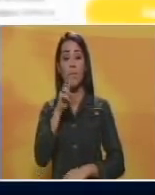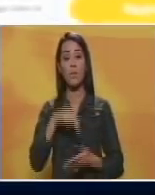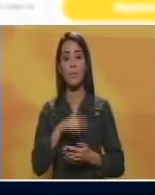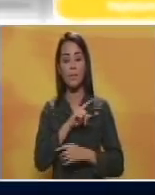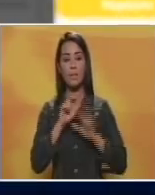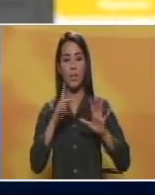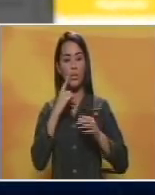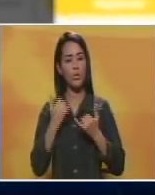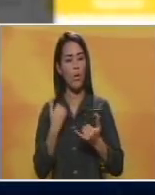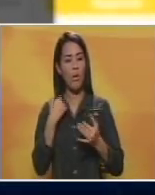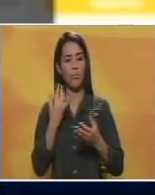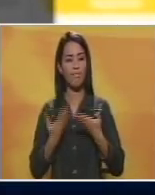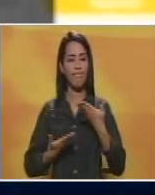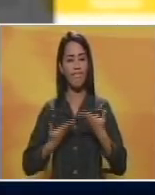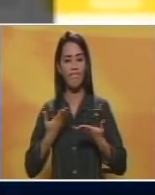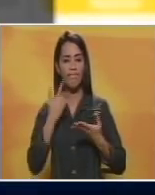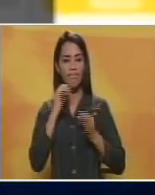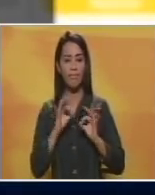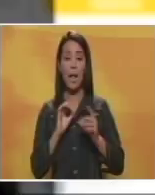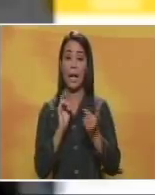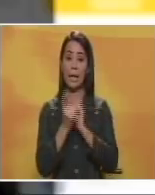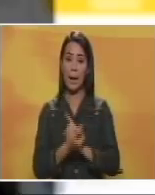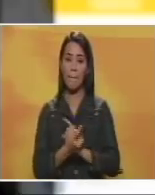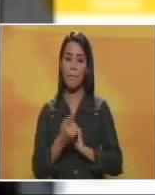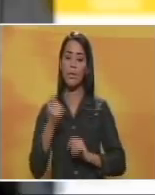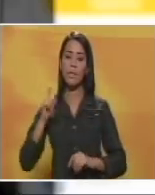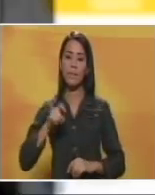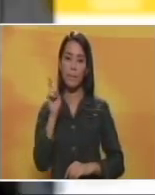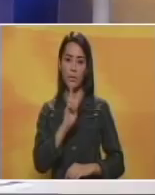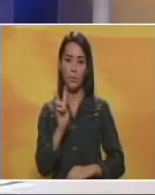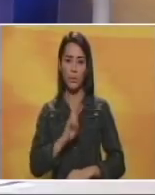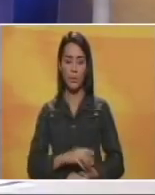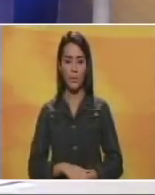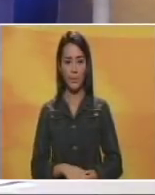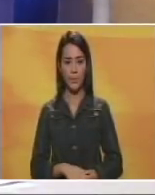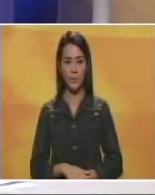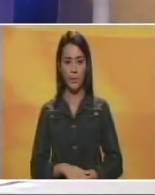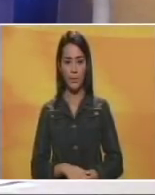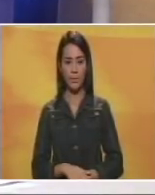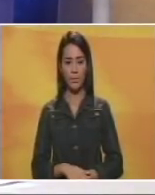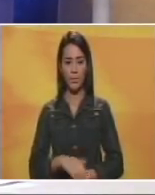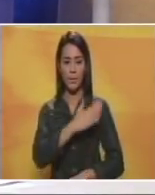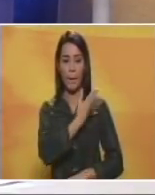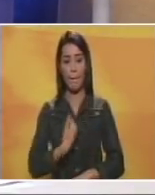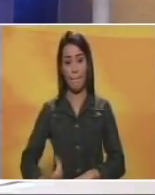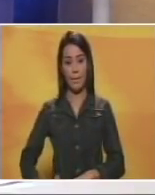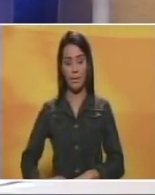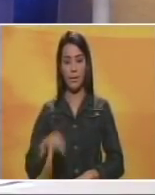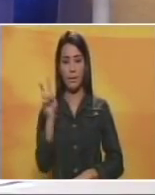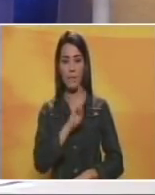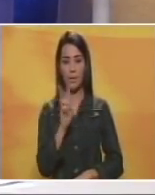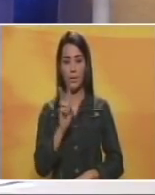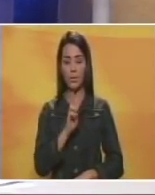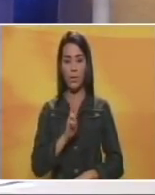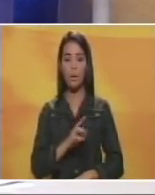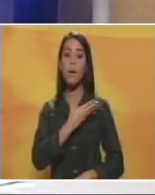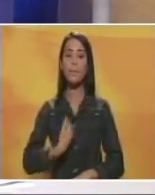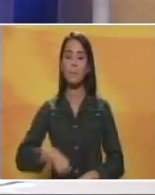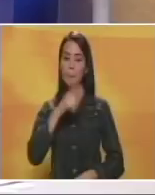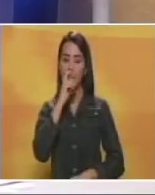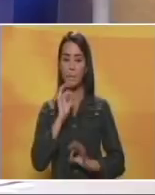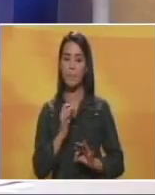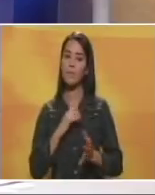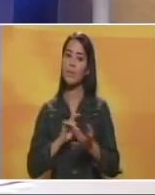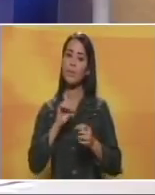un desenlace que abrirá paso al cambio que requiere Venezuela. El presidente de la República, Nicolás Maduro, ratificó la salida